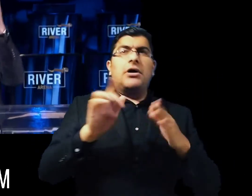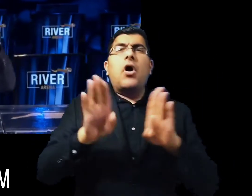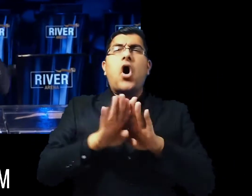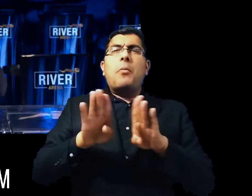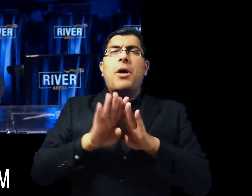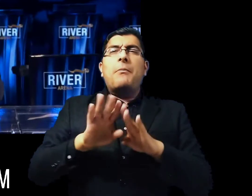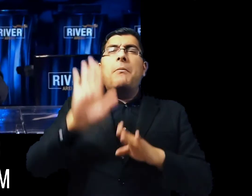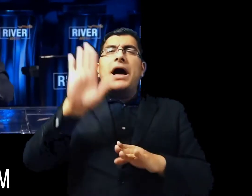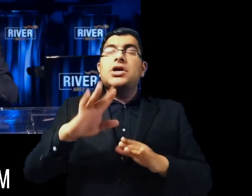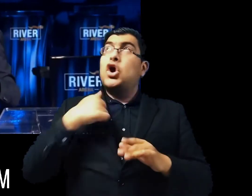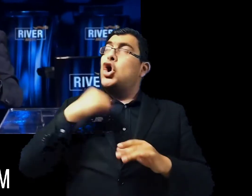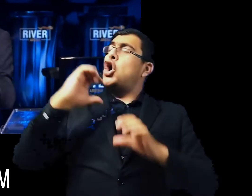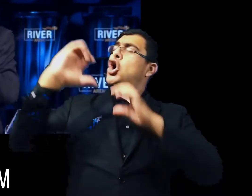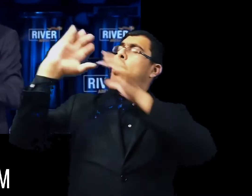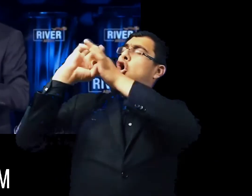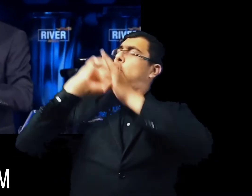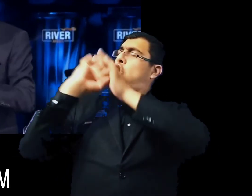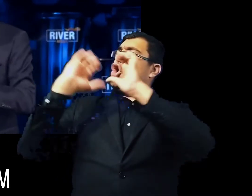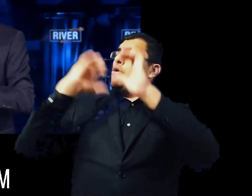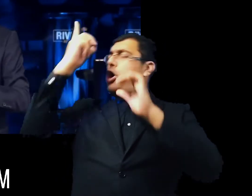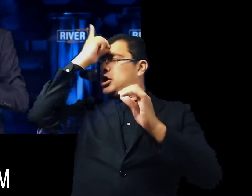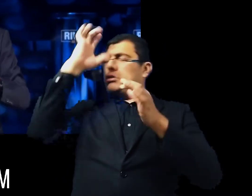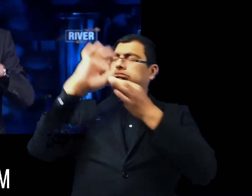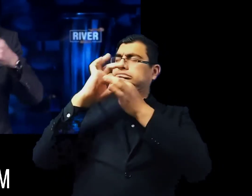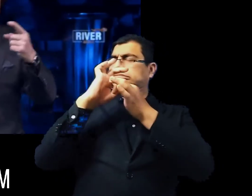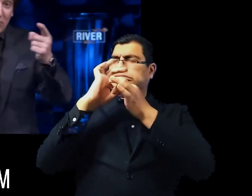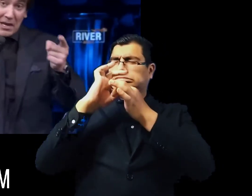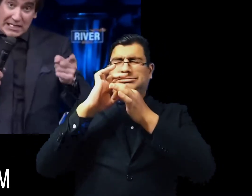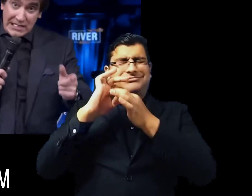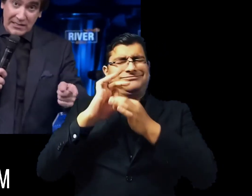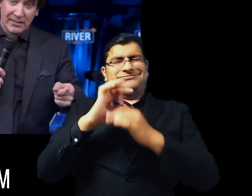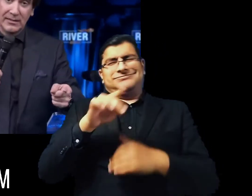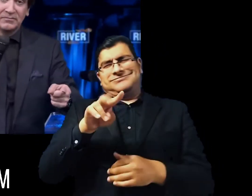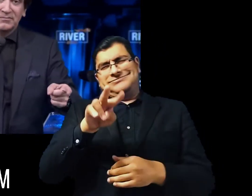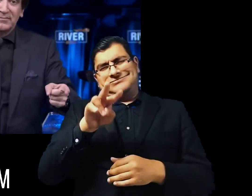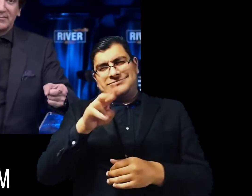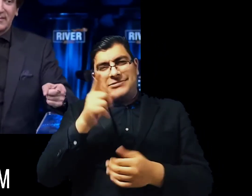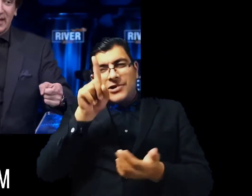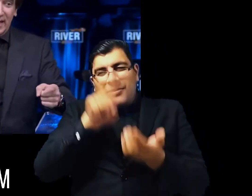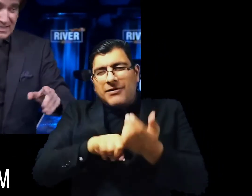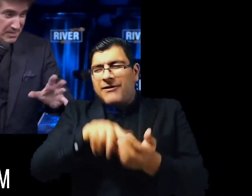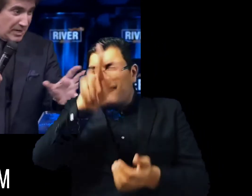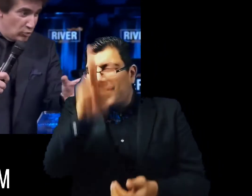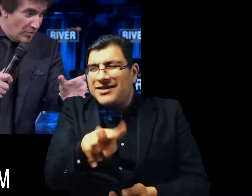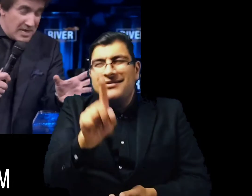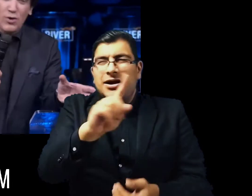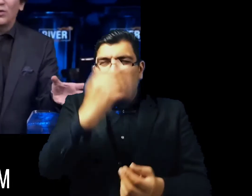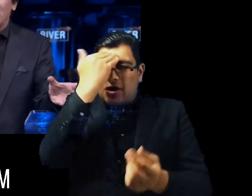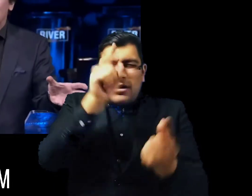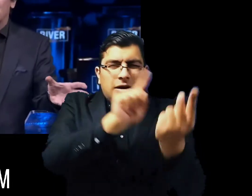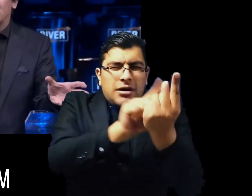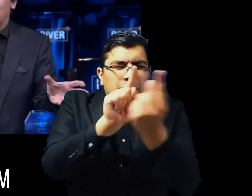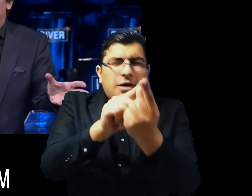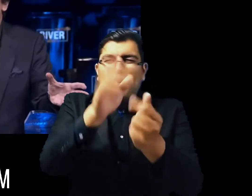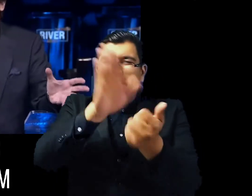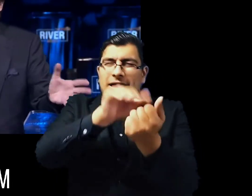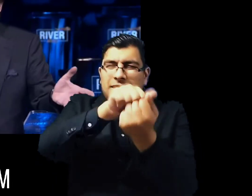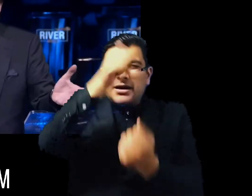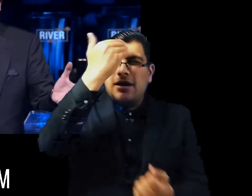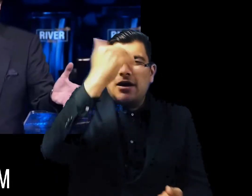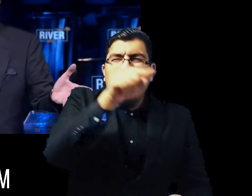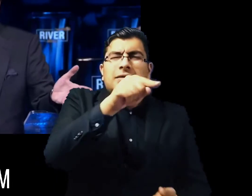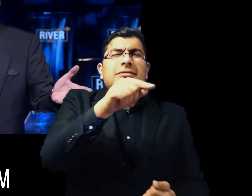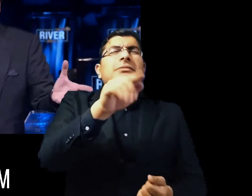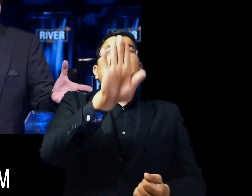WhatsApp de Dios. Pero muchos de ellos, al conocerlos más, al hacerme algunos amigos de ellos, me di cuenta que